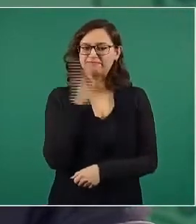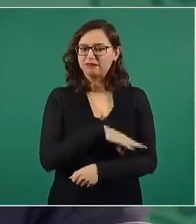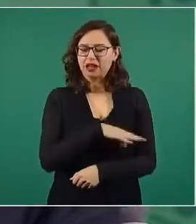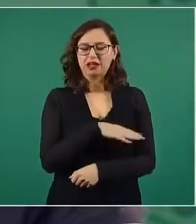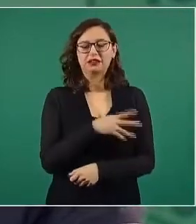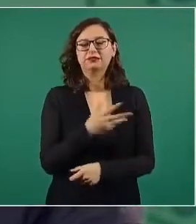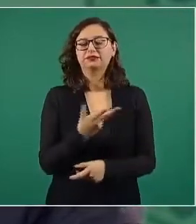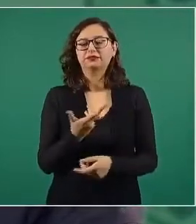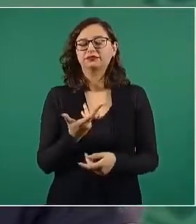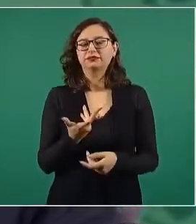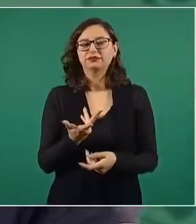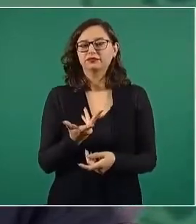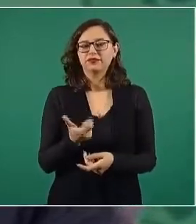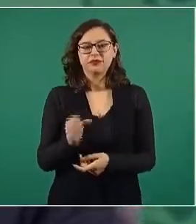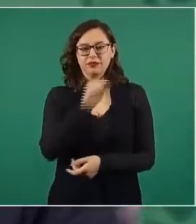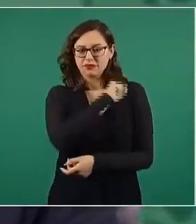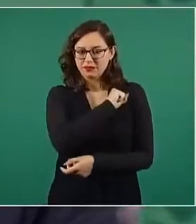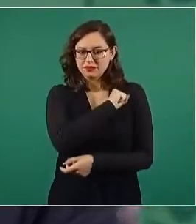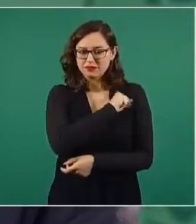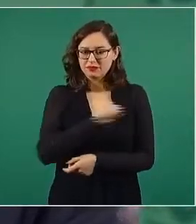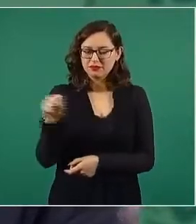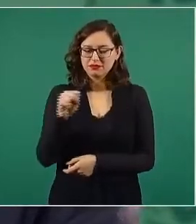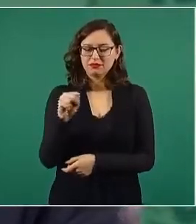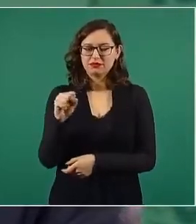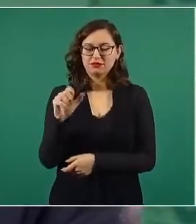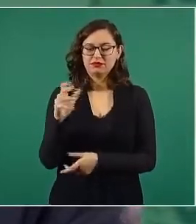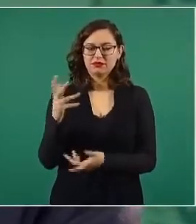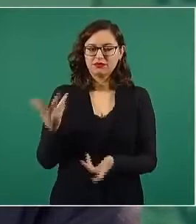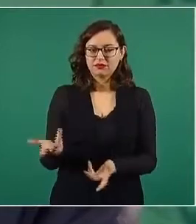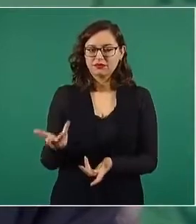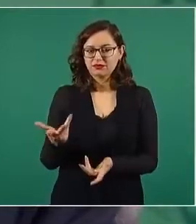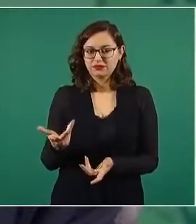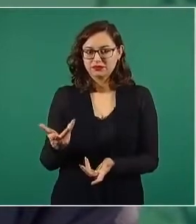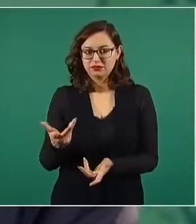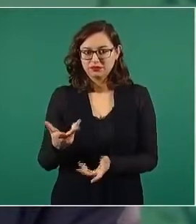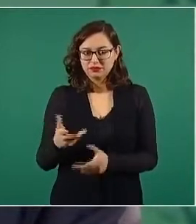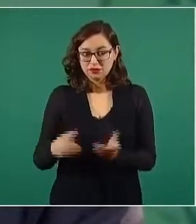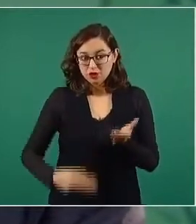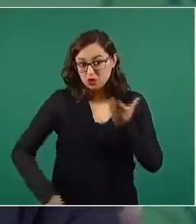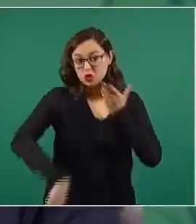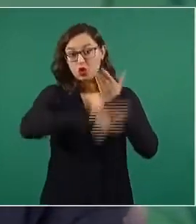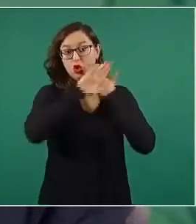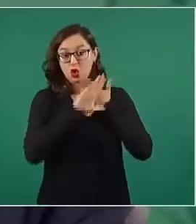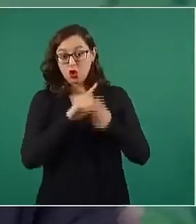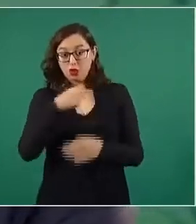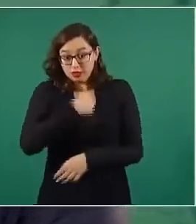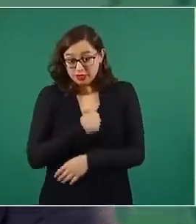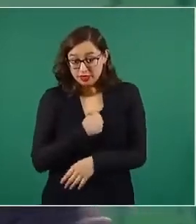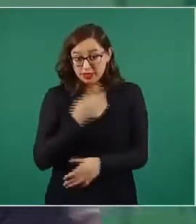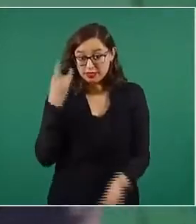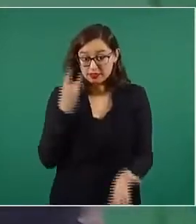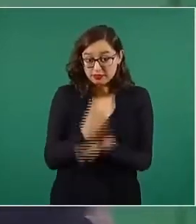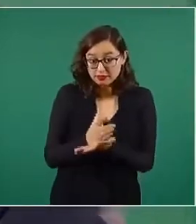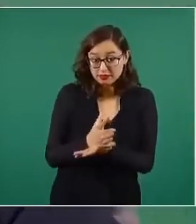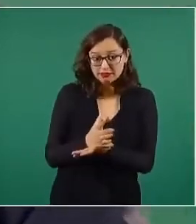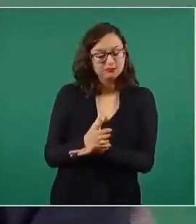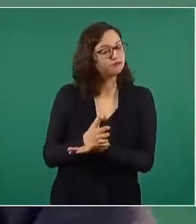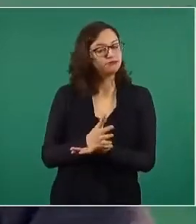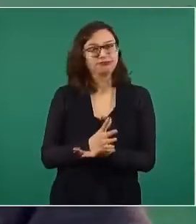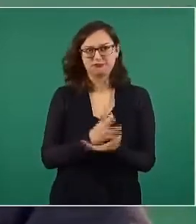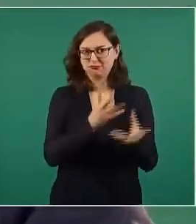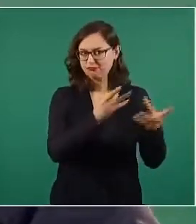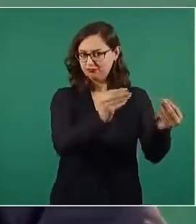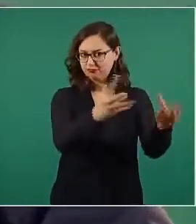que no solo se aplicaba a nosotros, sino a muchos